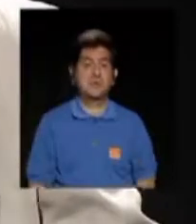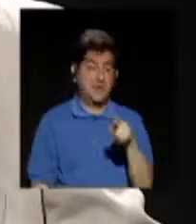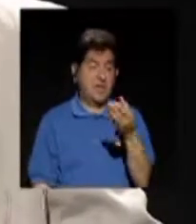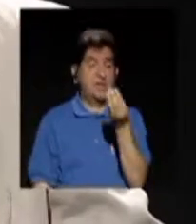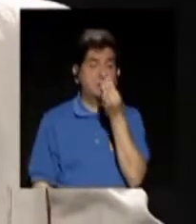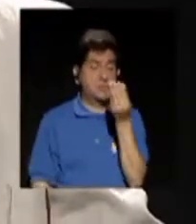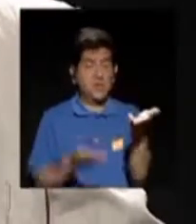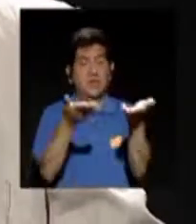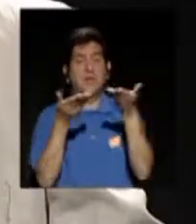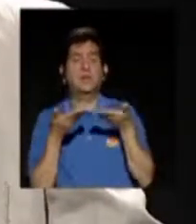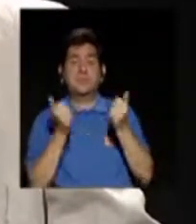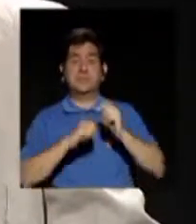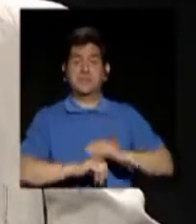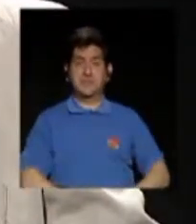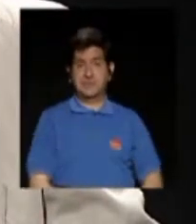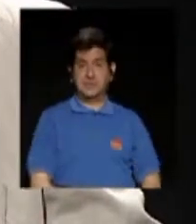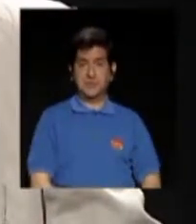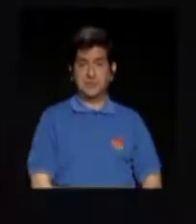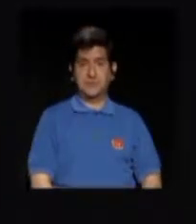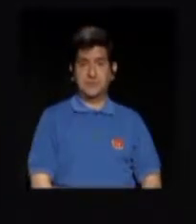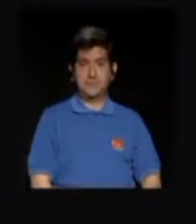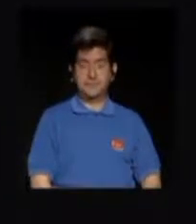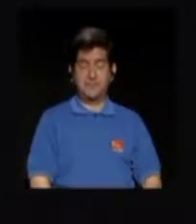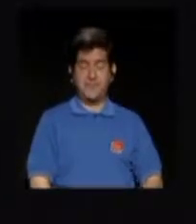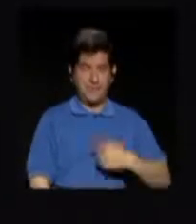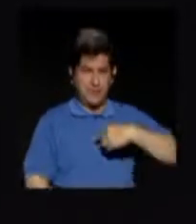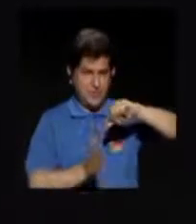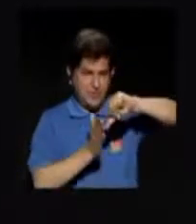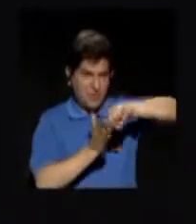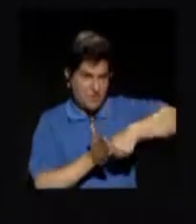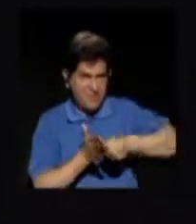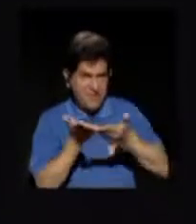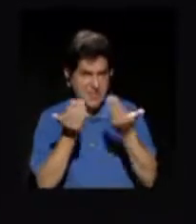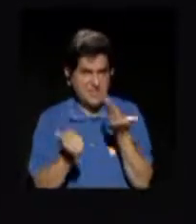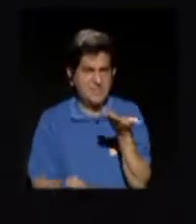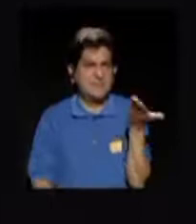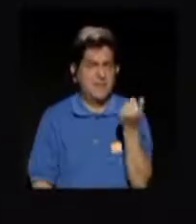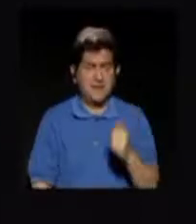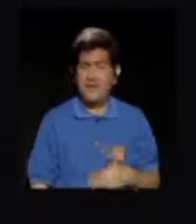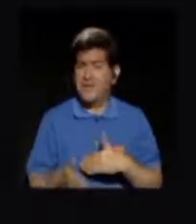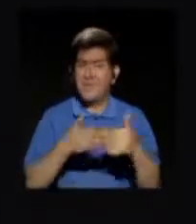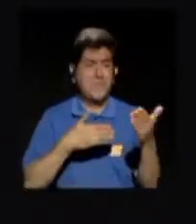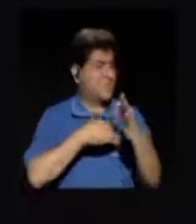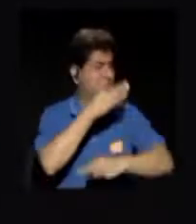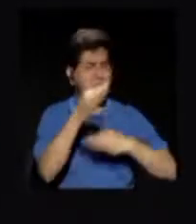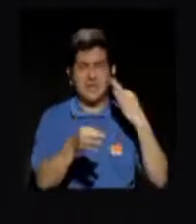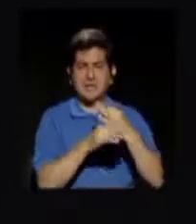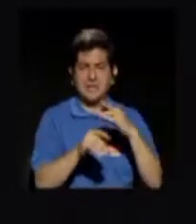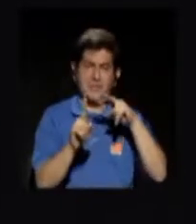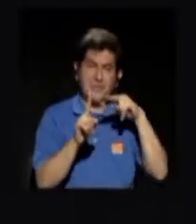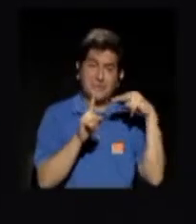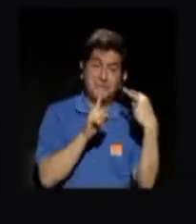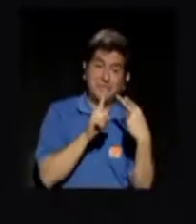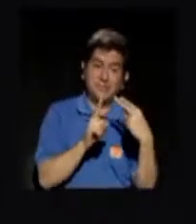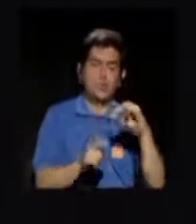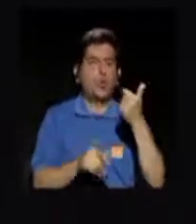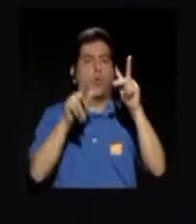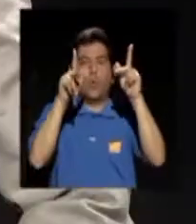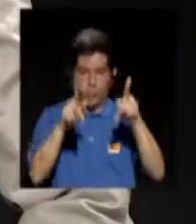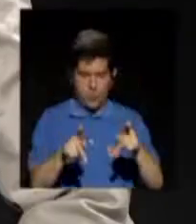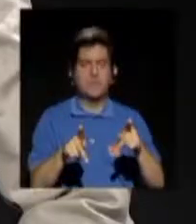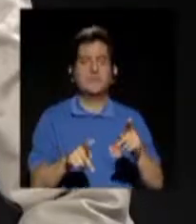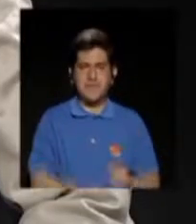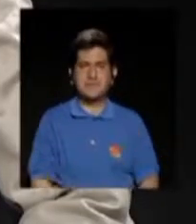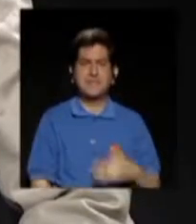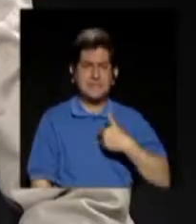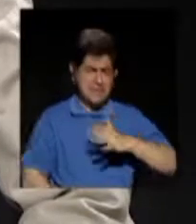comer. El punto que quiero resaltar acá es que a pesar de ese tipo de visiones, había otras personas que